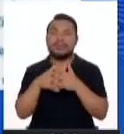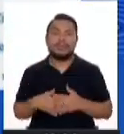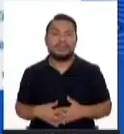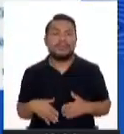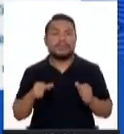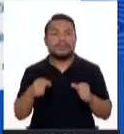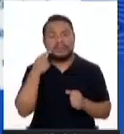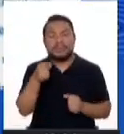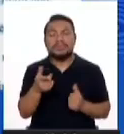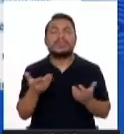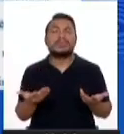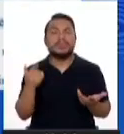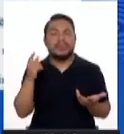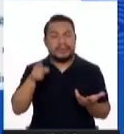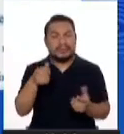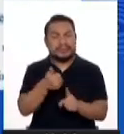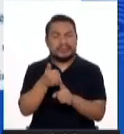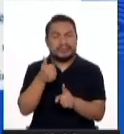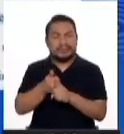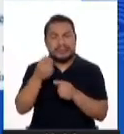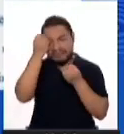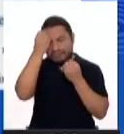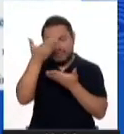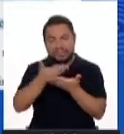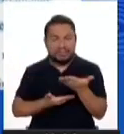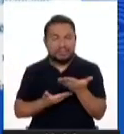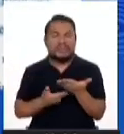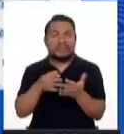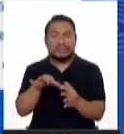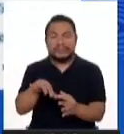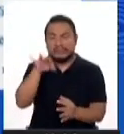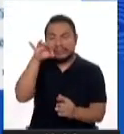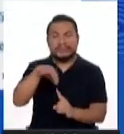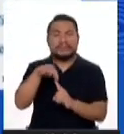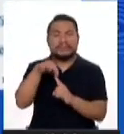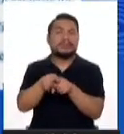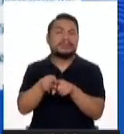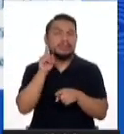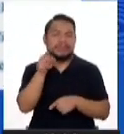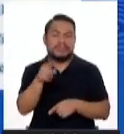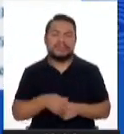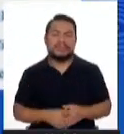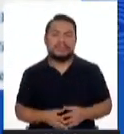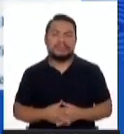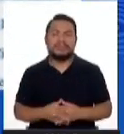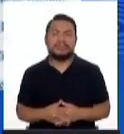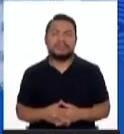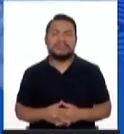exponiendo lo que refiere una información selectiva y engañosa.